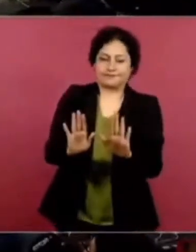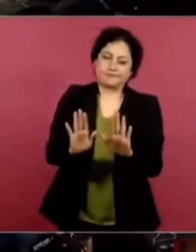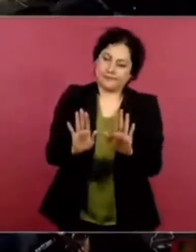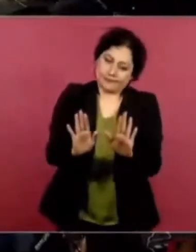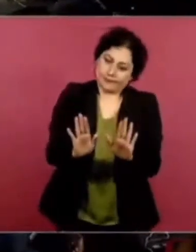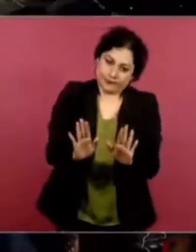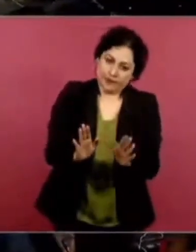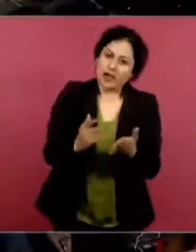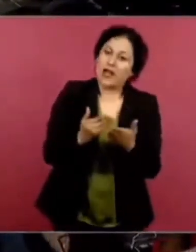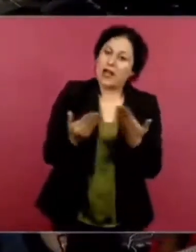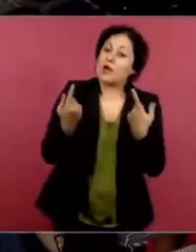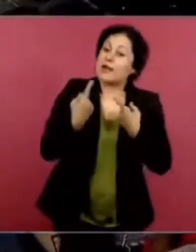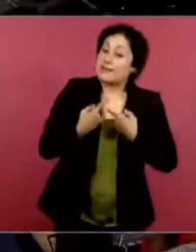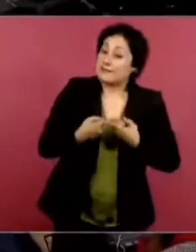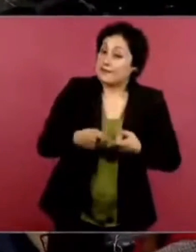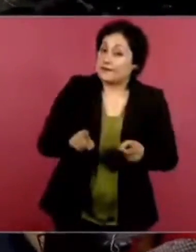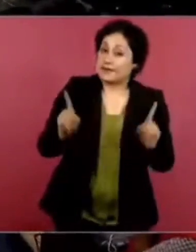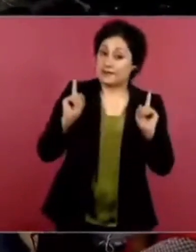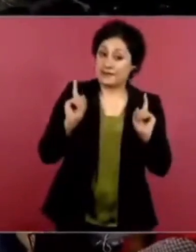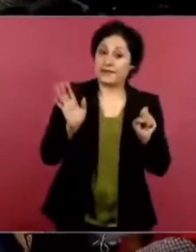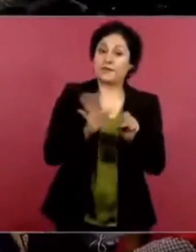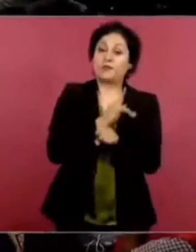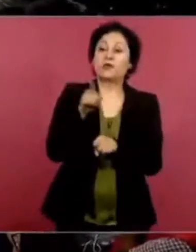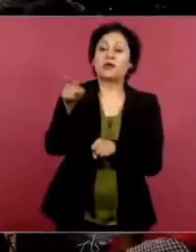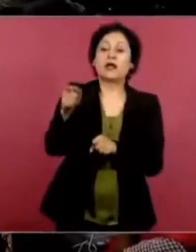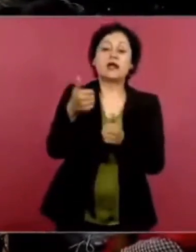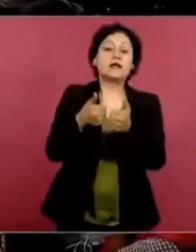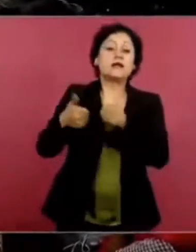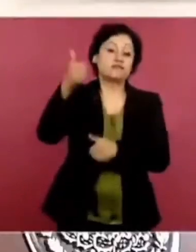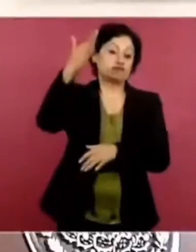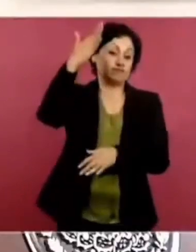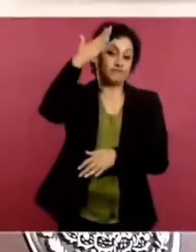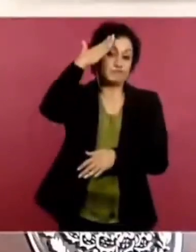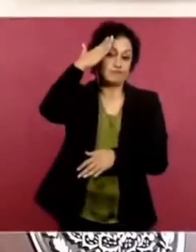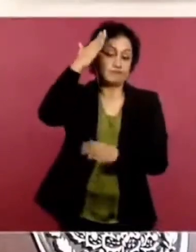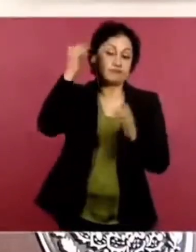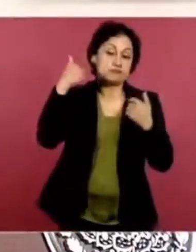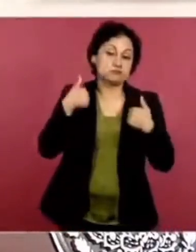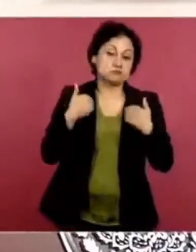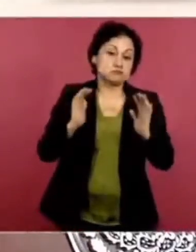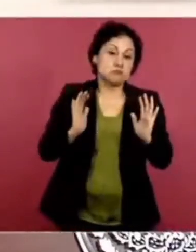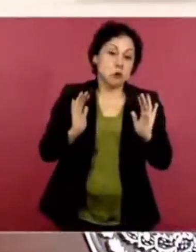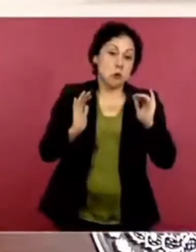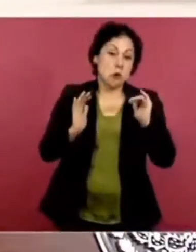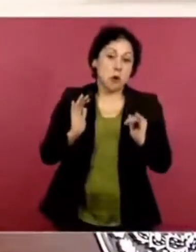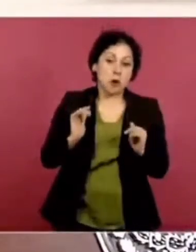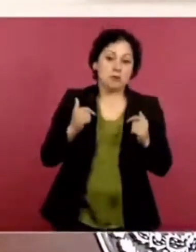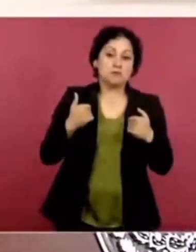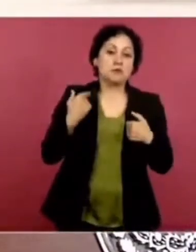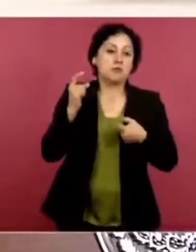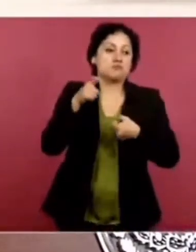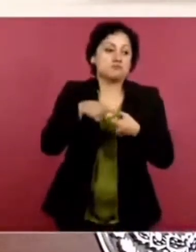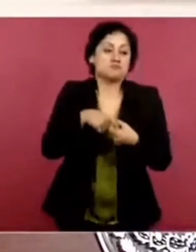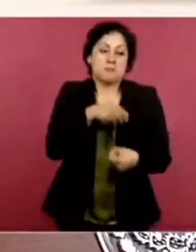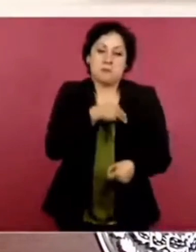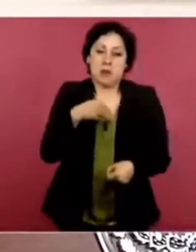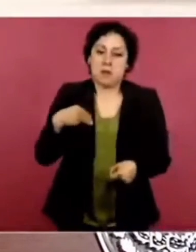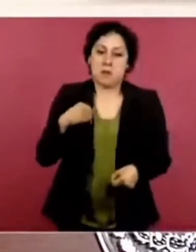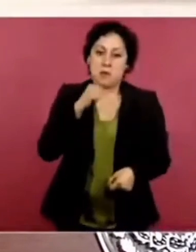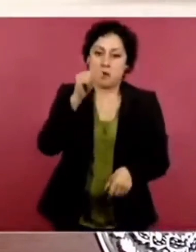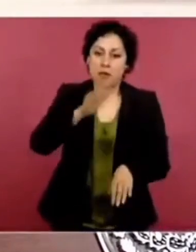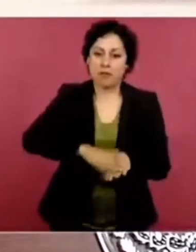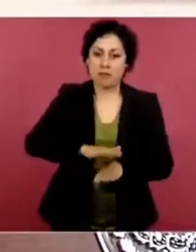ella es la dirigente. Yo soy un miembro del movimiento, y además